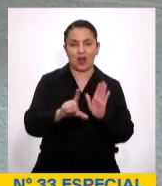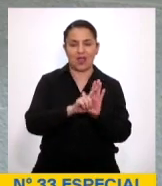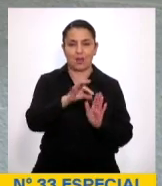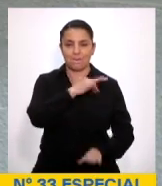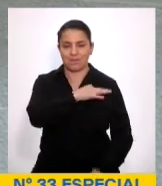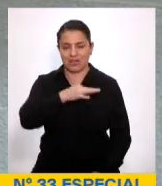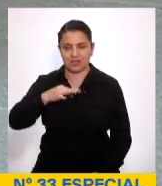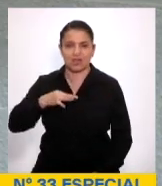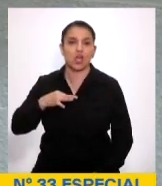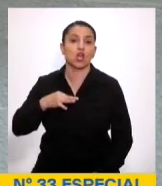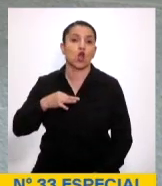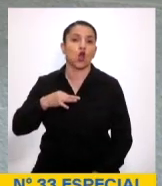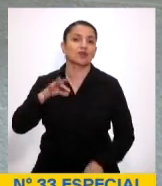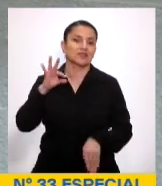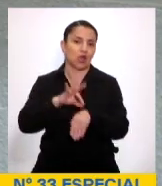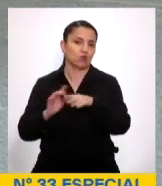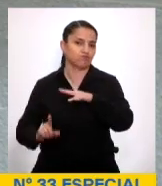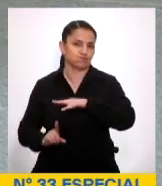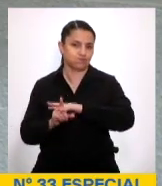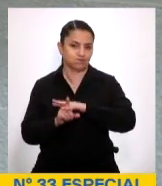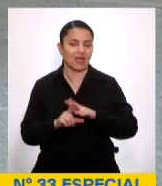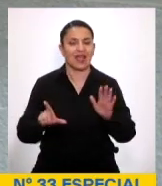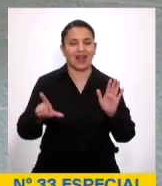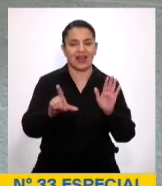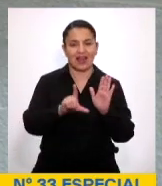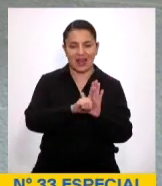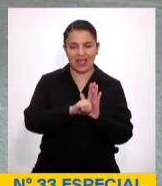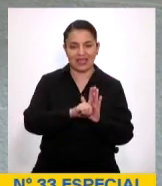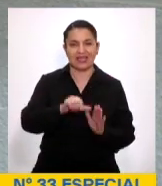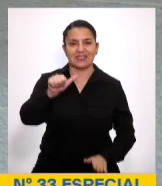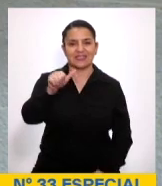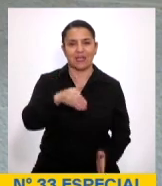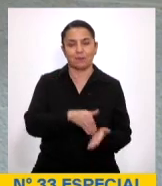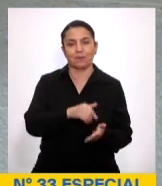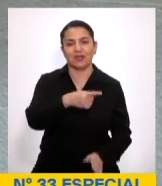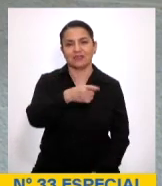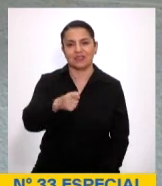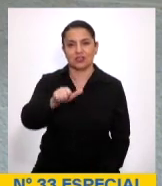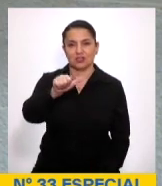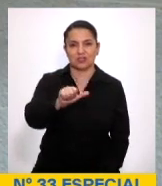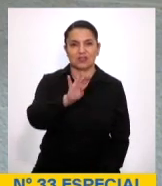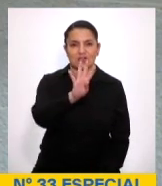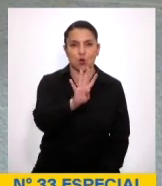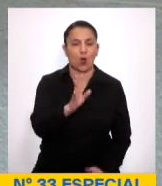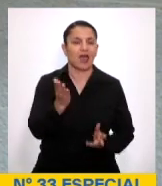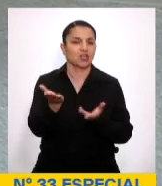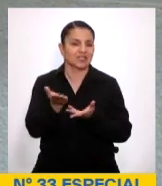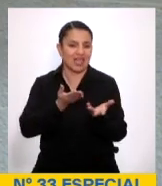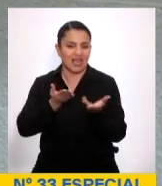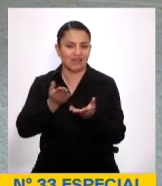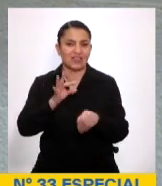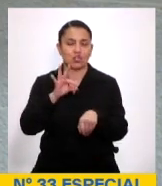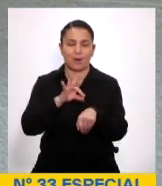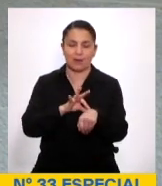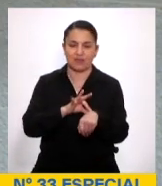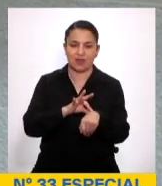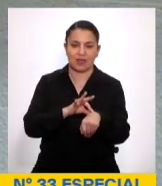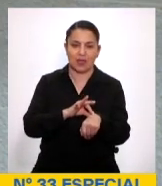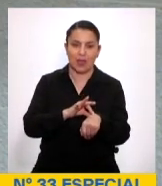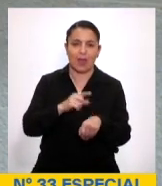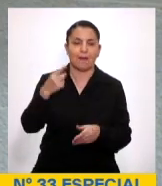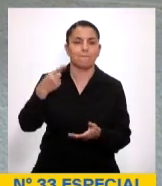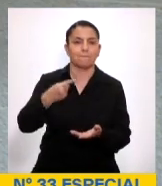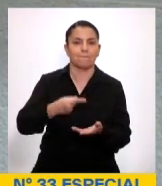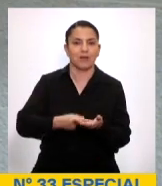salud Asimismo podemos destacar la ley 6174 que estableció el servicio de Medicina en 1938